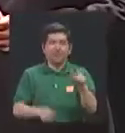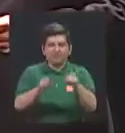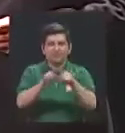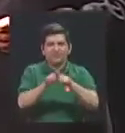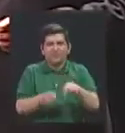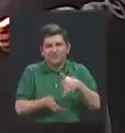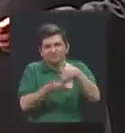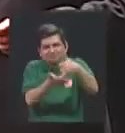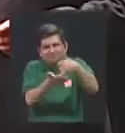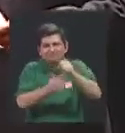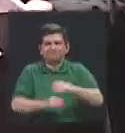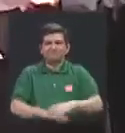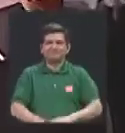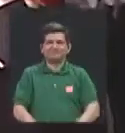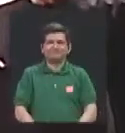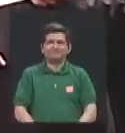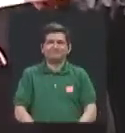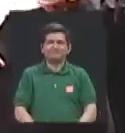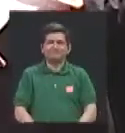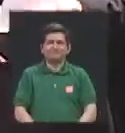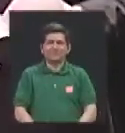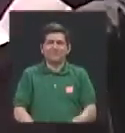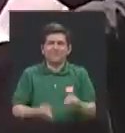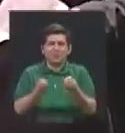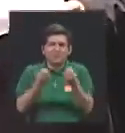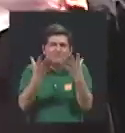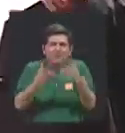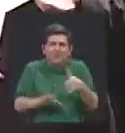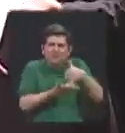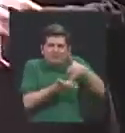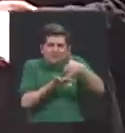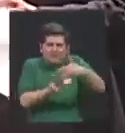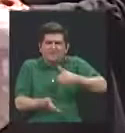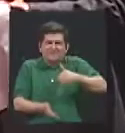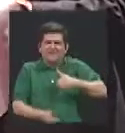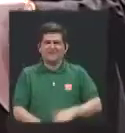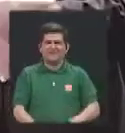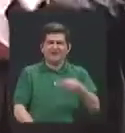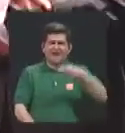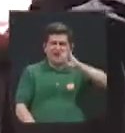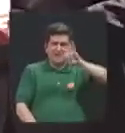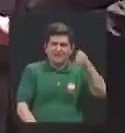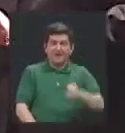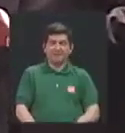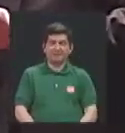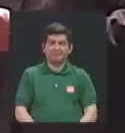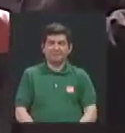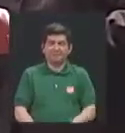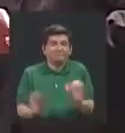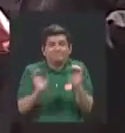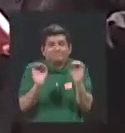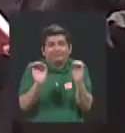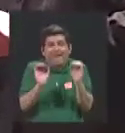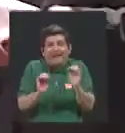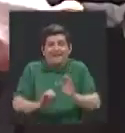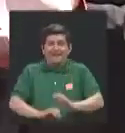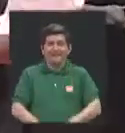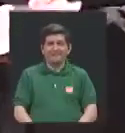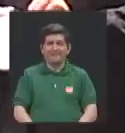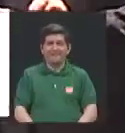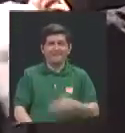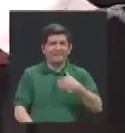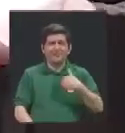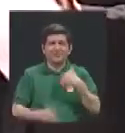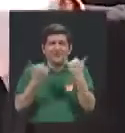más, gracias de verdad a todos los que la hicieron posible, a todos los que han creído, no solo en El regreso y en A ojos